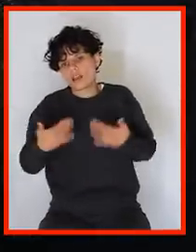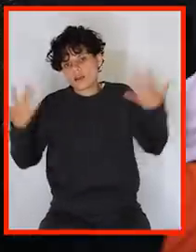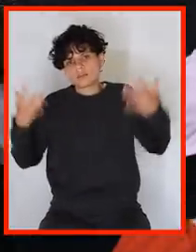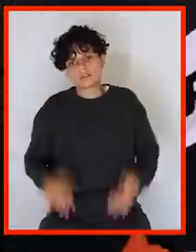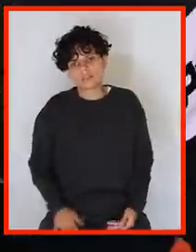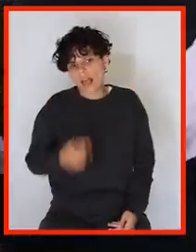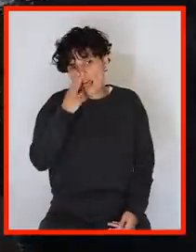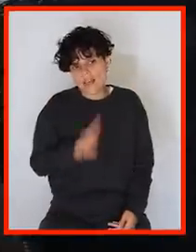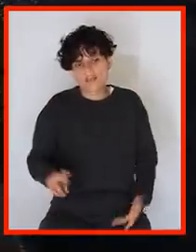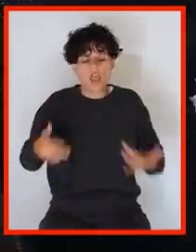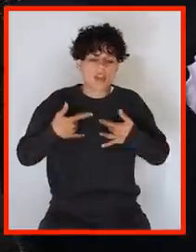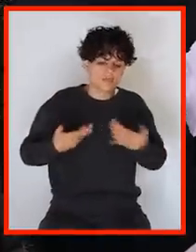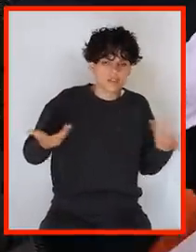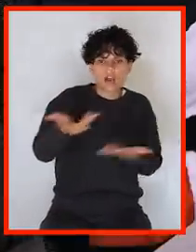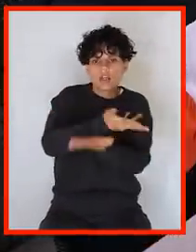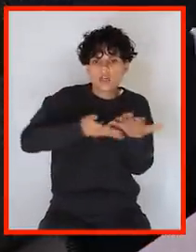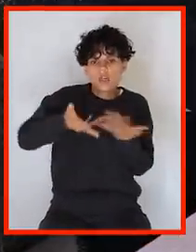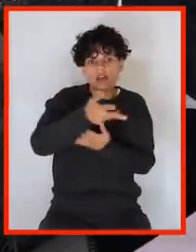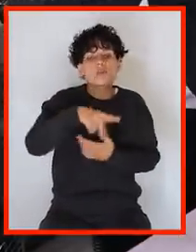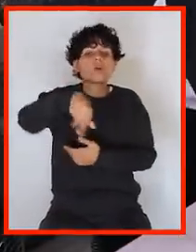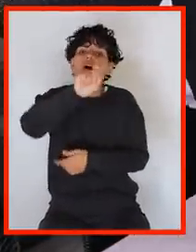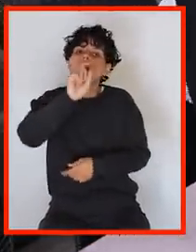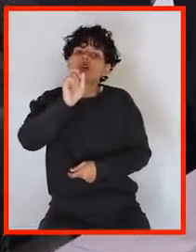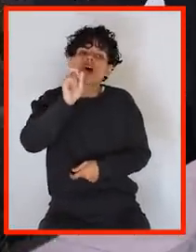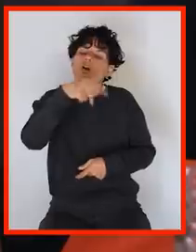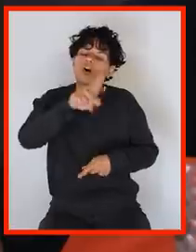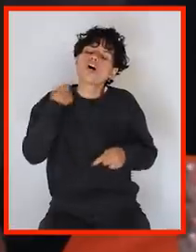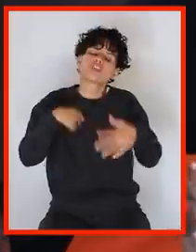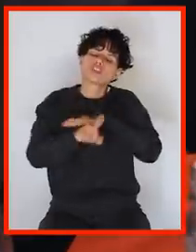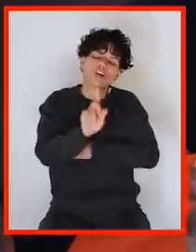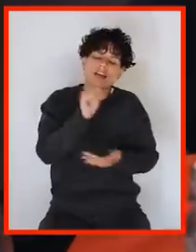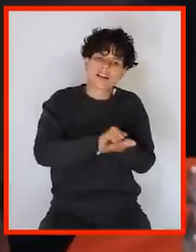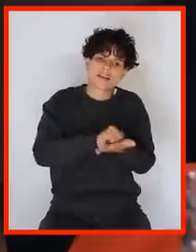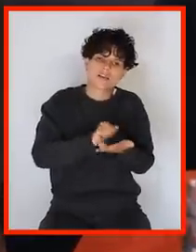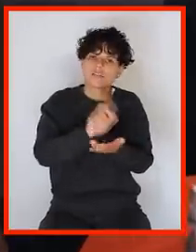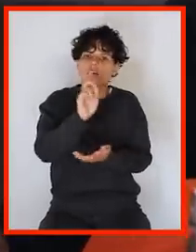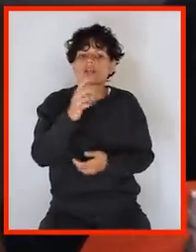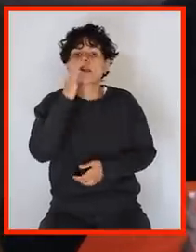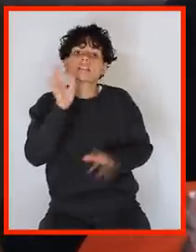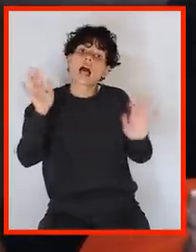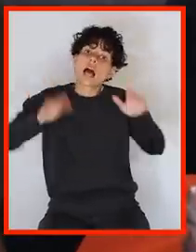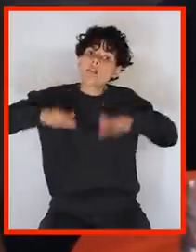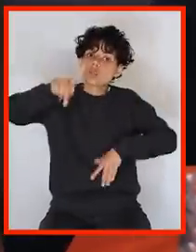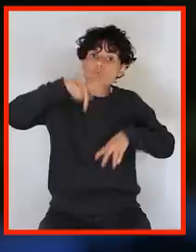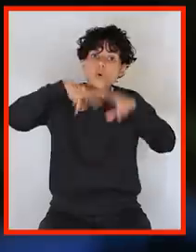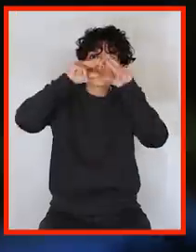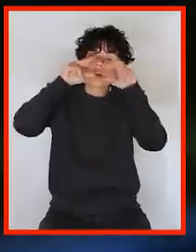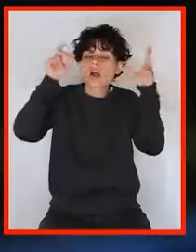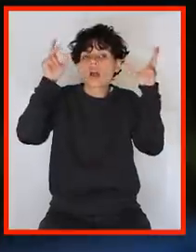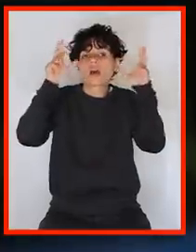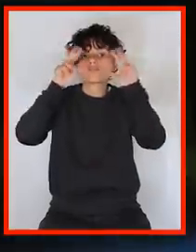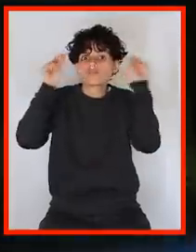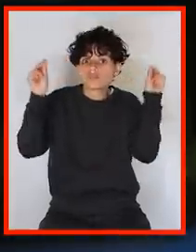están distorsionando la weá, pues. Están distorsionando la weá. Tranquilizando lo que pasó. A lo mejor sonámbulo, fuiste en calzoncillo a reclamar. Bueno,